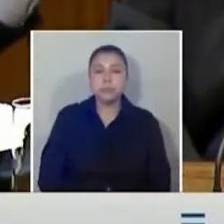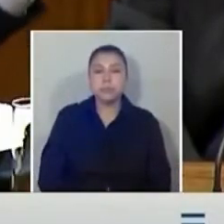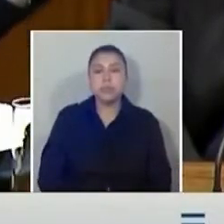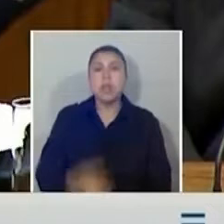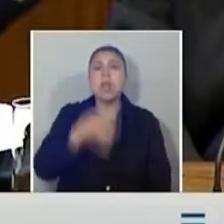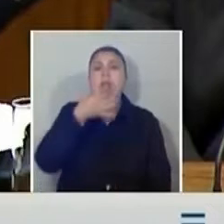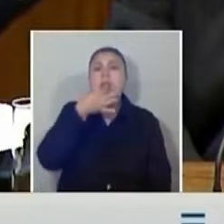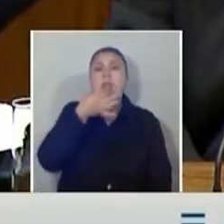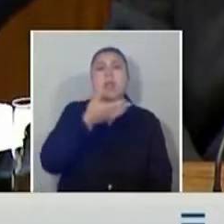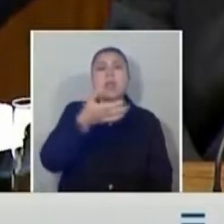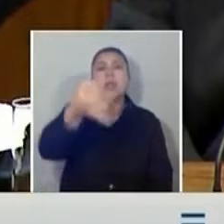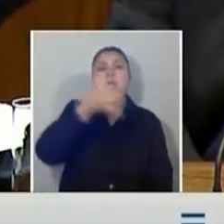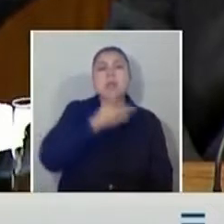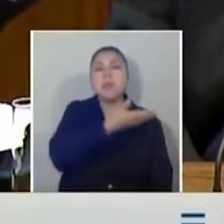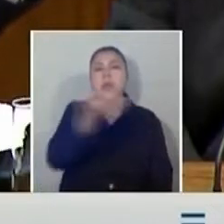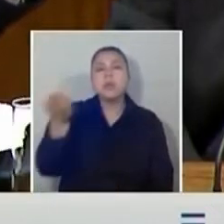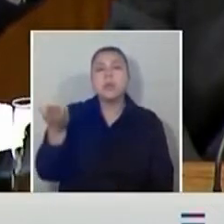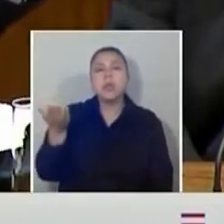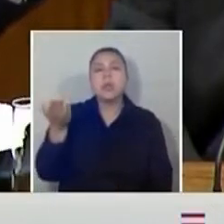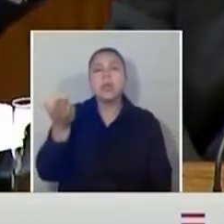graves en el sentido de que